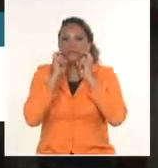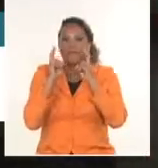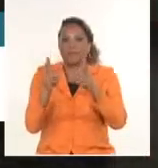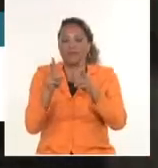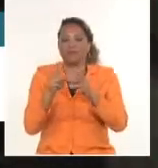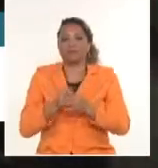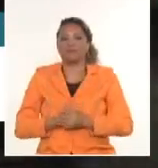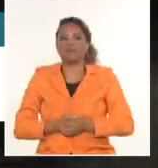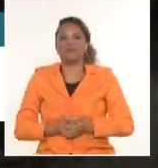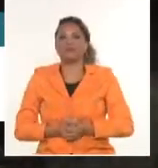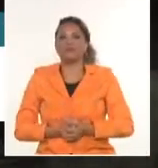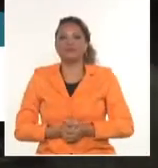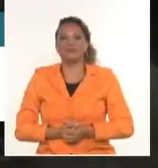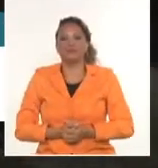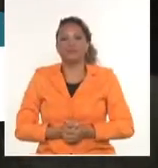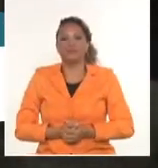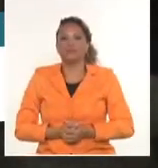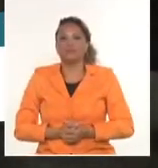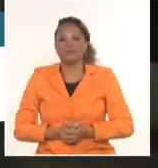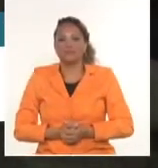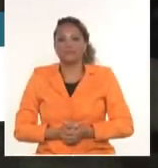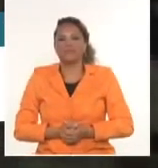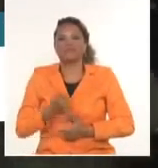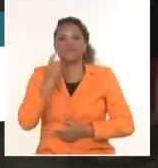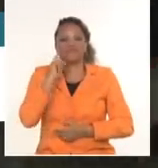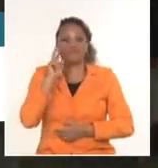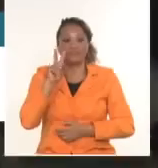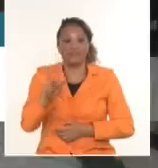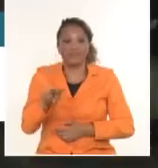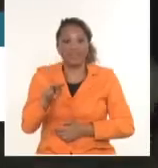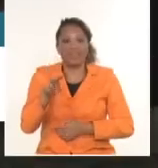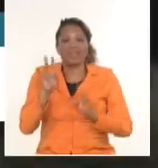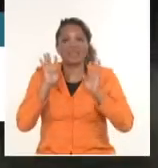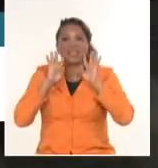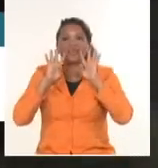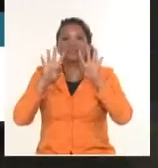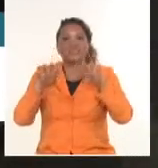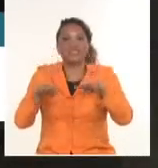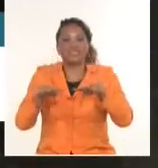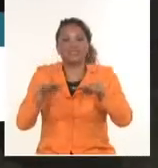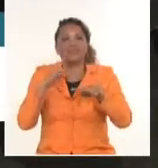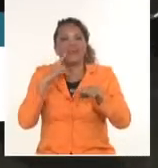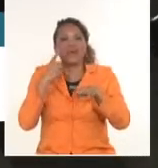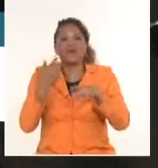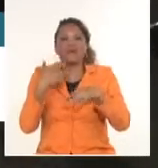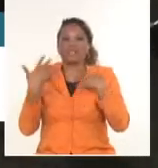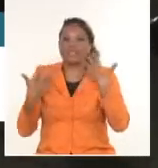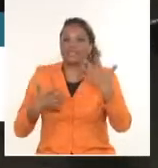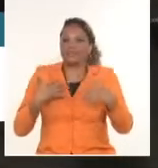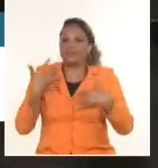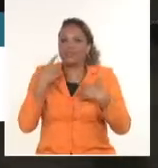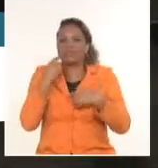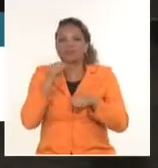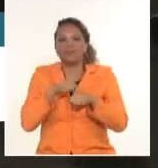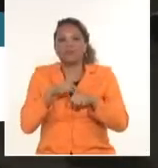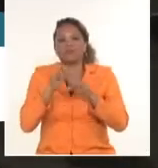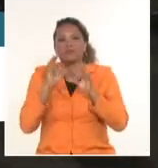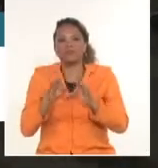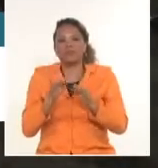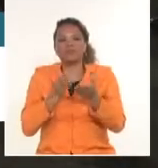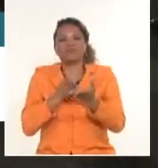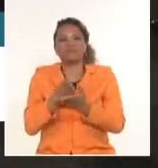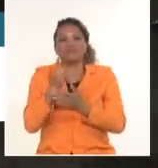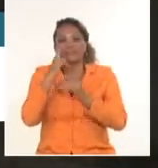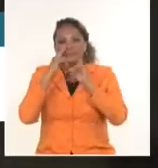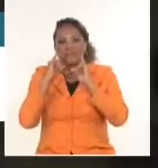lo cuente. Ahí lo está observando, lo está presenciando, se está deleitando con ellas a través del Noticiero